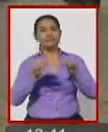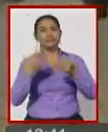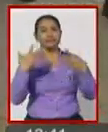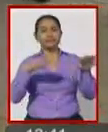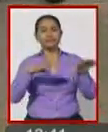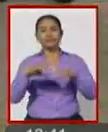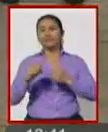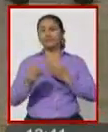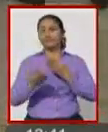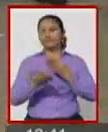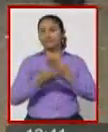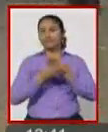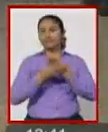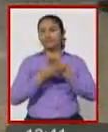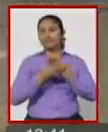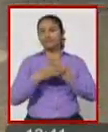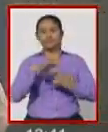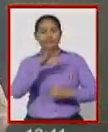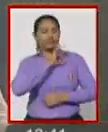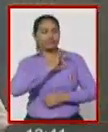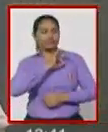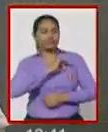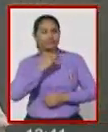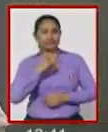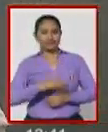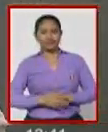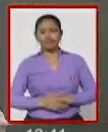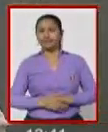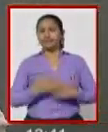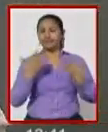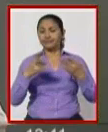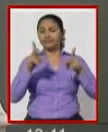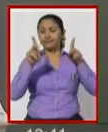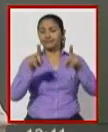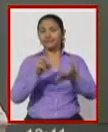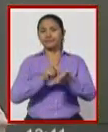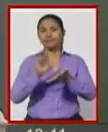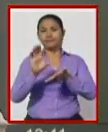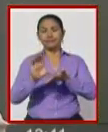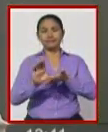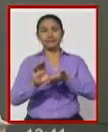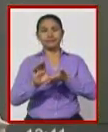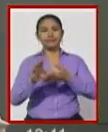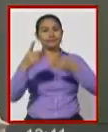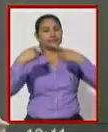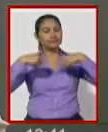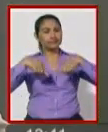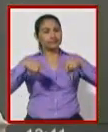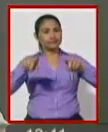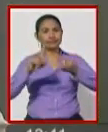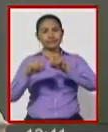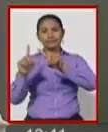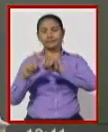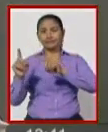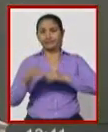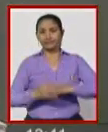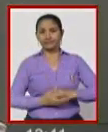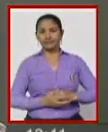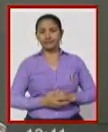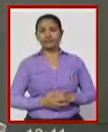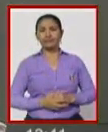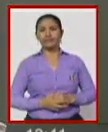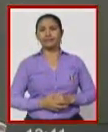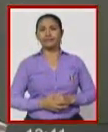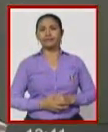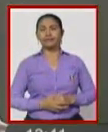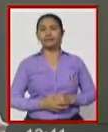están realizando el cobro de este beneficio. Están ya las personas con discapacidad yendo a las diferentes